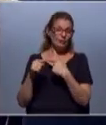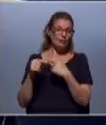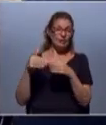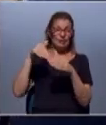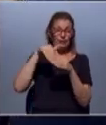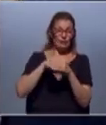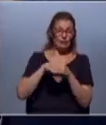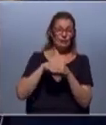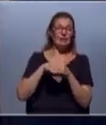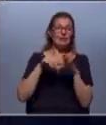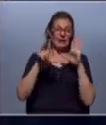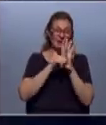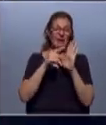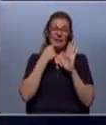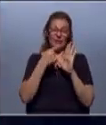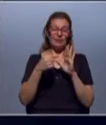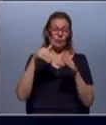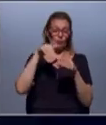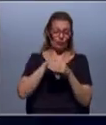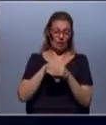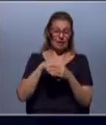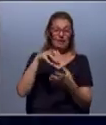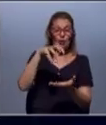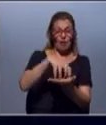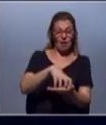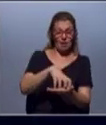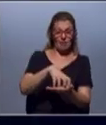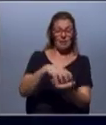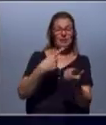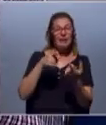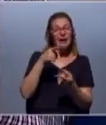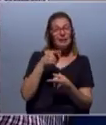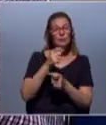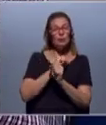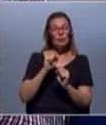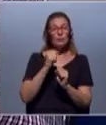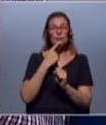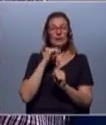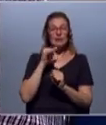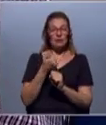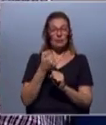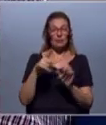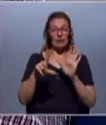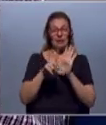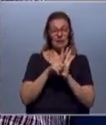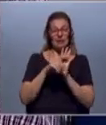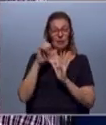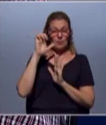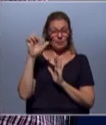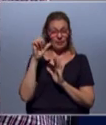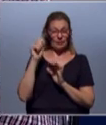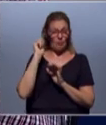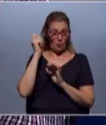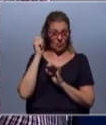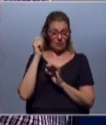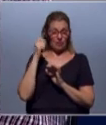locales le dice que entonces se va a hacer un referéndum en la localidad entonces ahí nosotros tenemos lo que ejemplo pasando a la ley de empresas públicas del ejemplo que yo